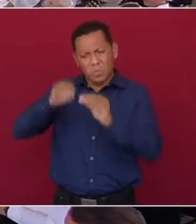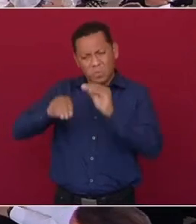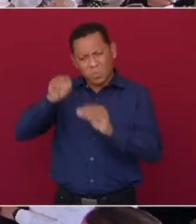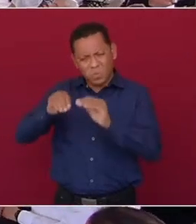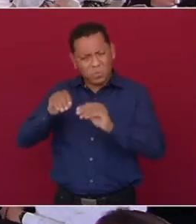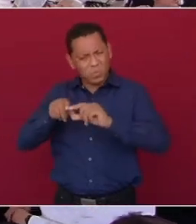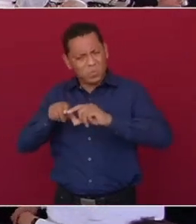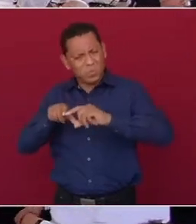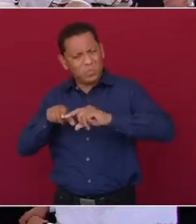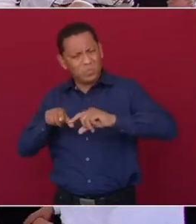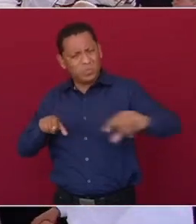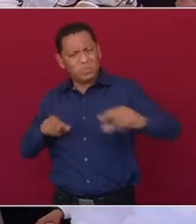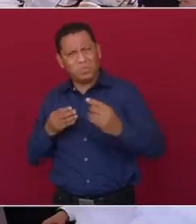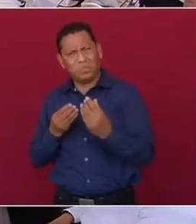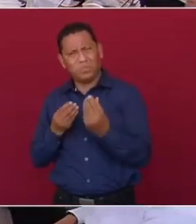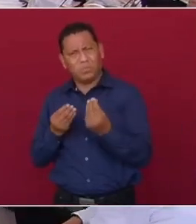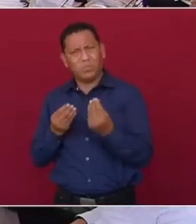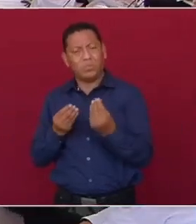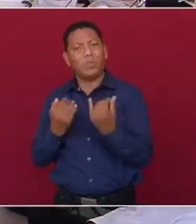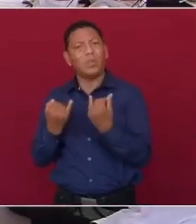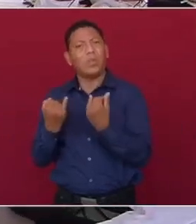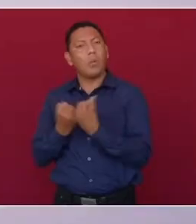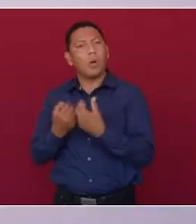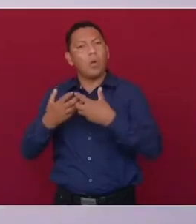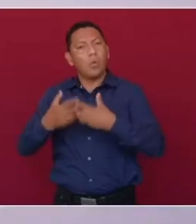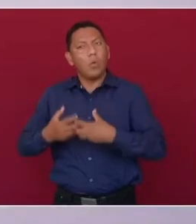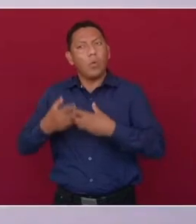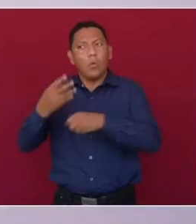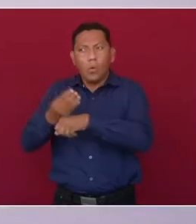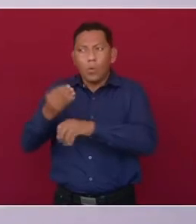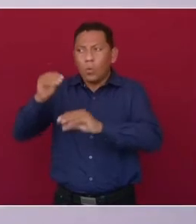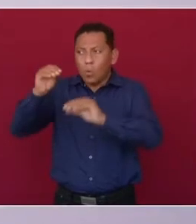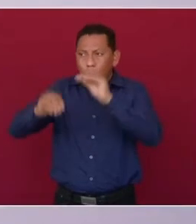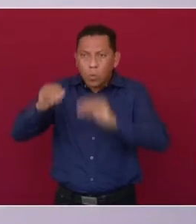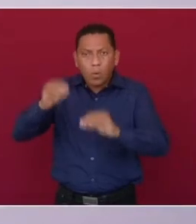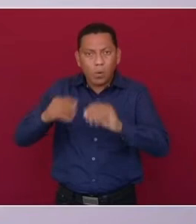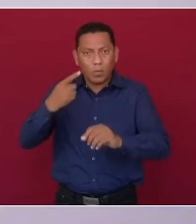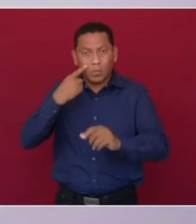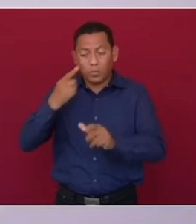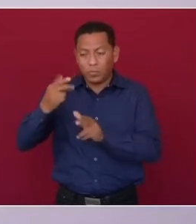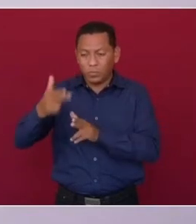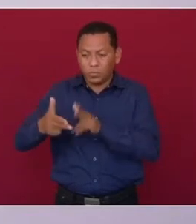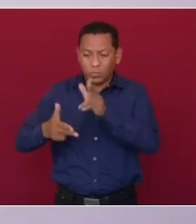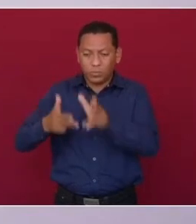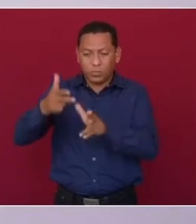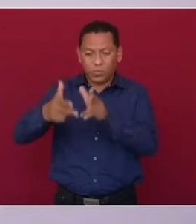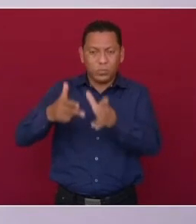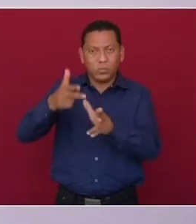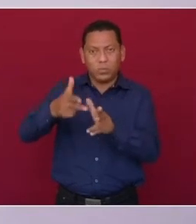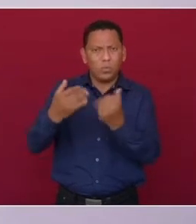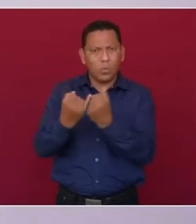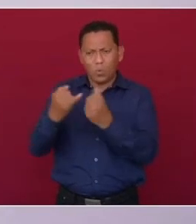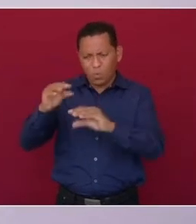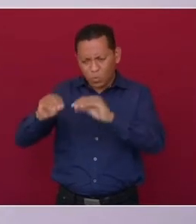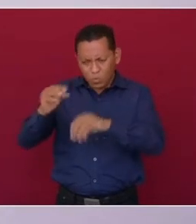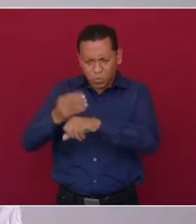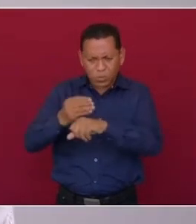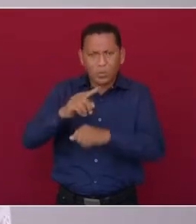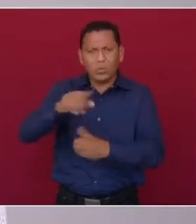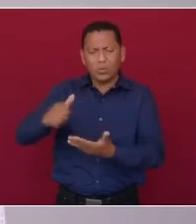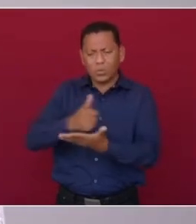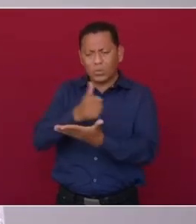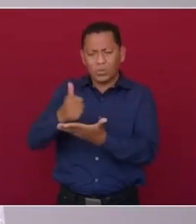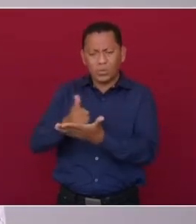también la construcción de los trenes en